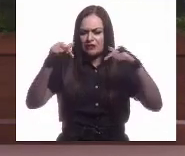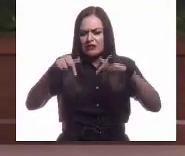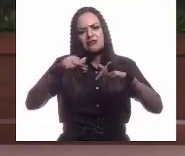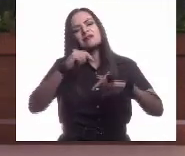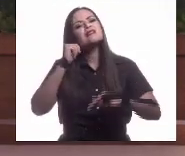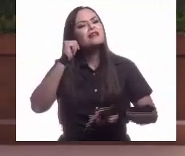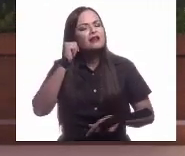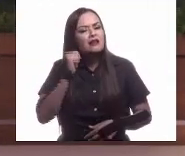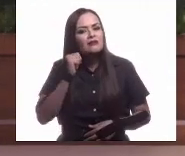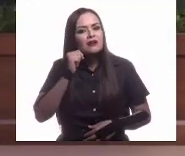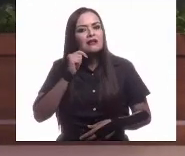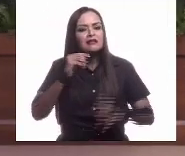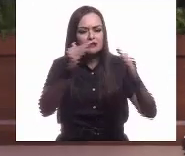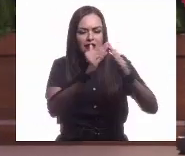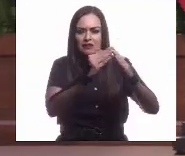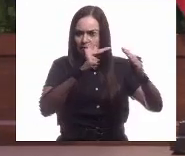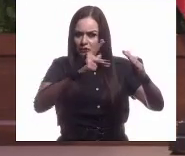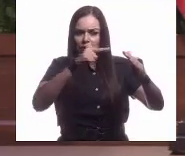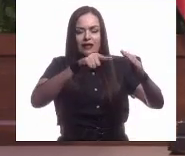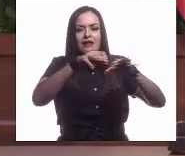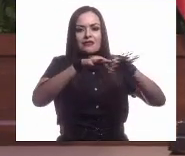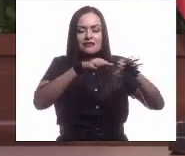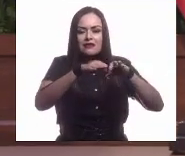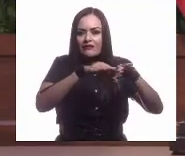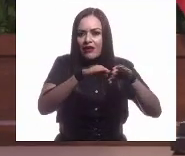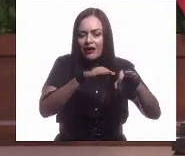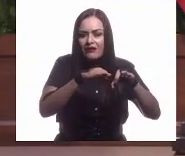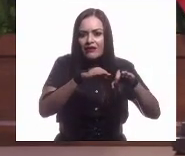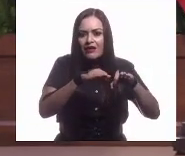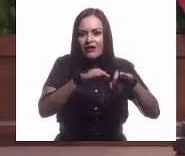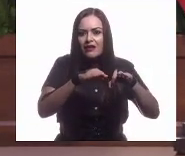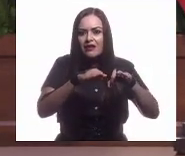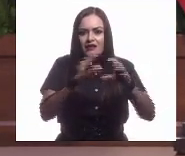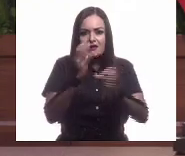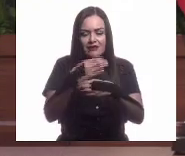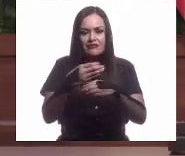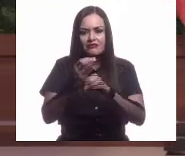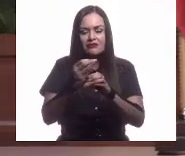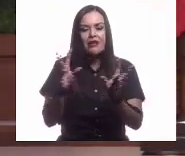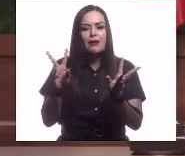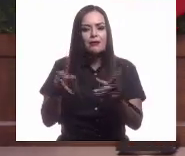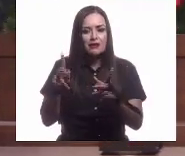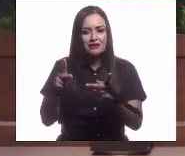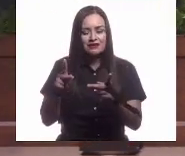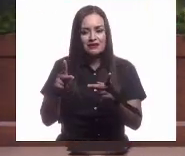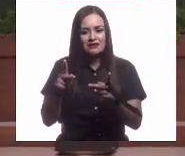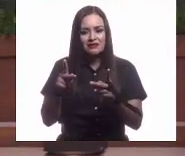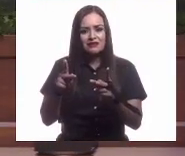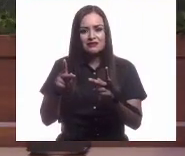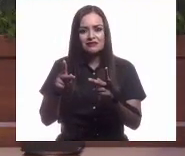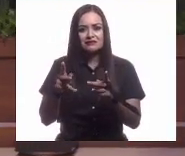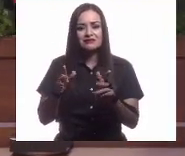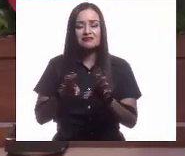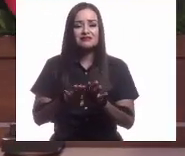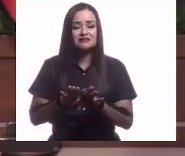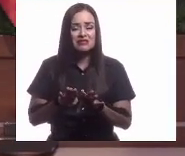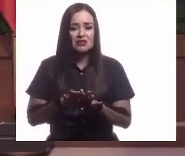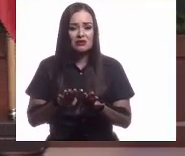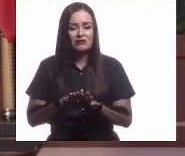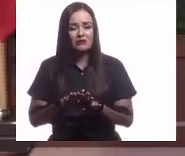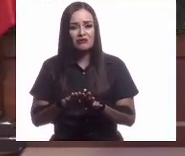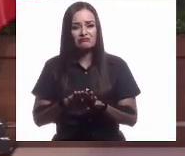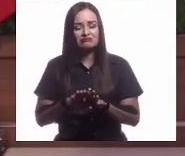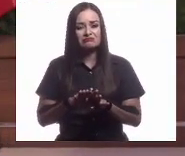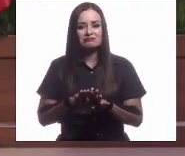que trabajaba desde su casa y en cafeterías, y se dio cuenta que no iba a alcanzar desde su casa y en las cafeterías